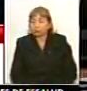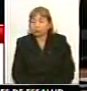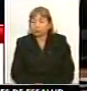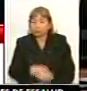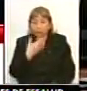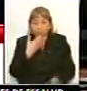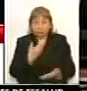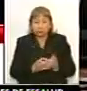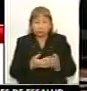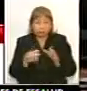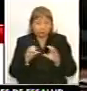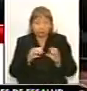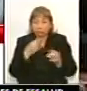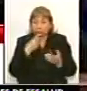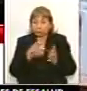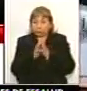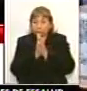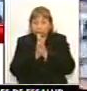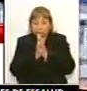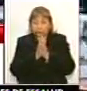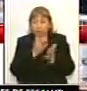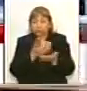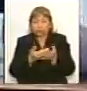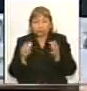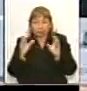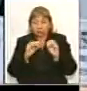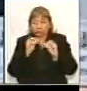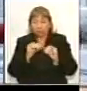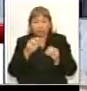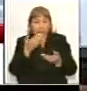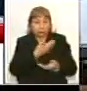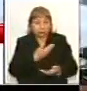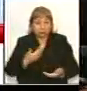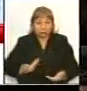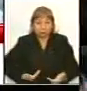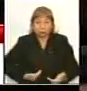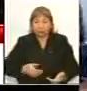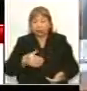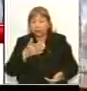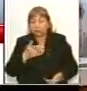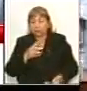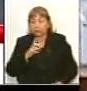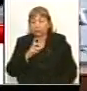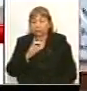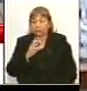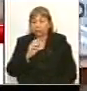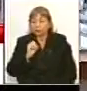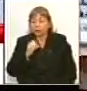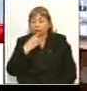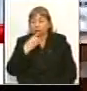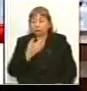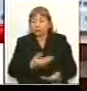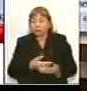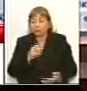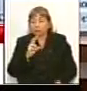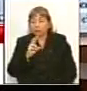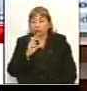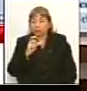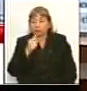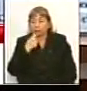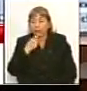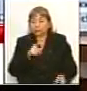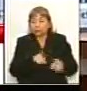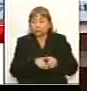gracias. Habiendo solicitado la reconsideración por parte del congresista Luis López, Luis López Velela,